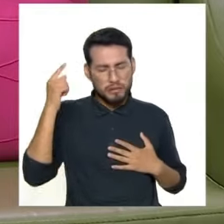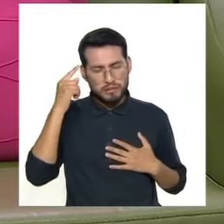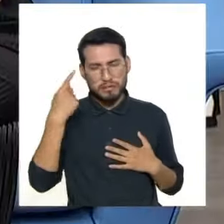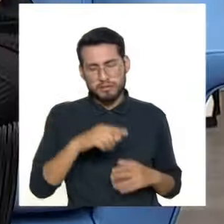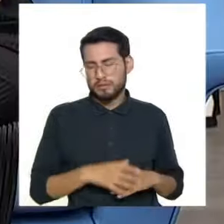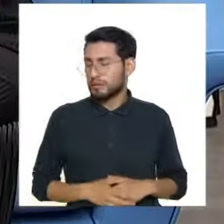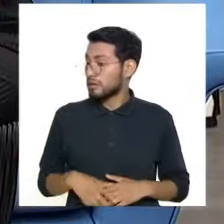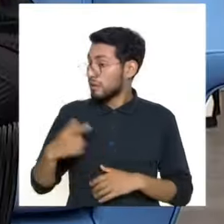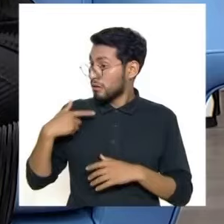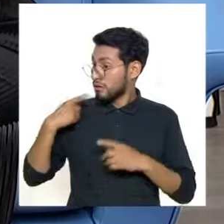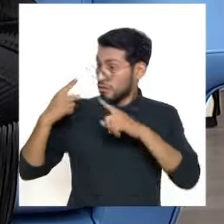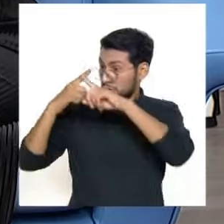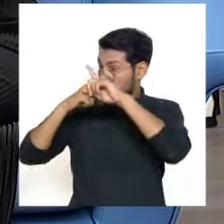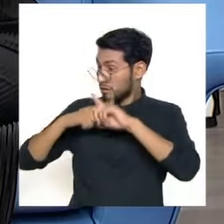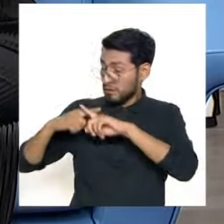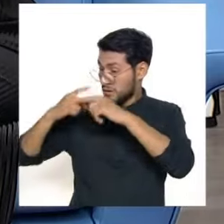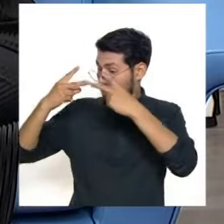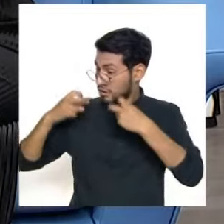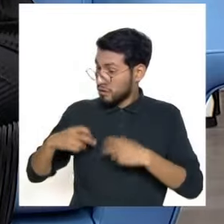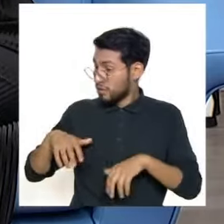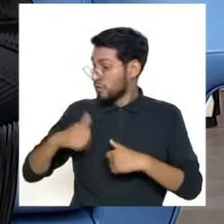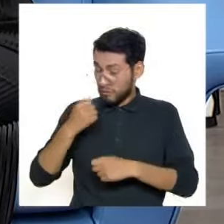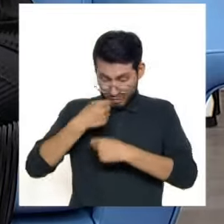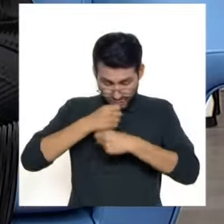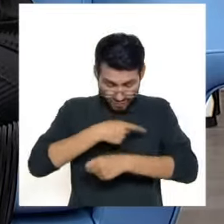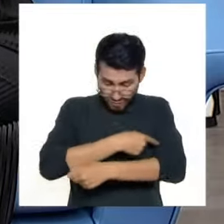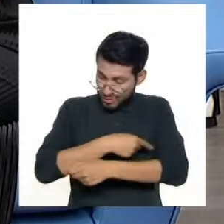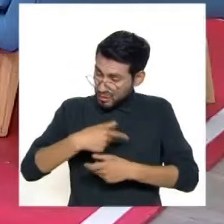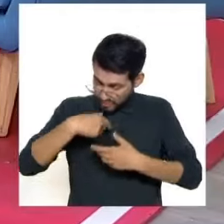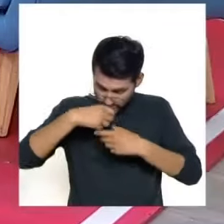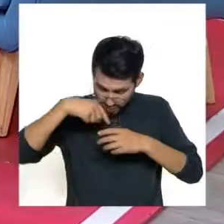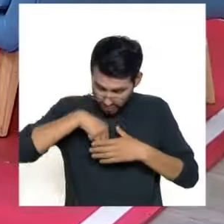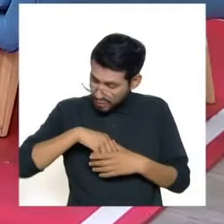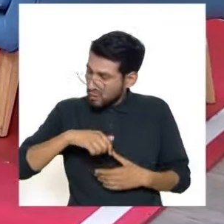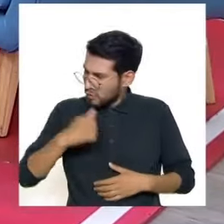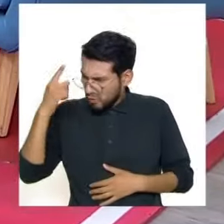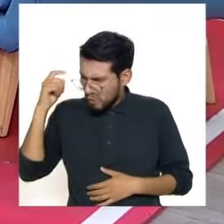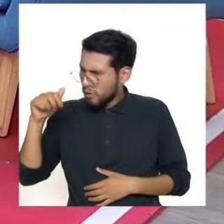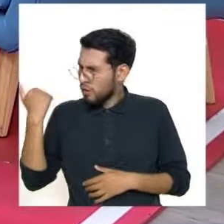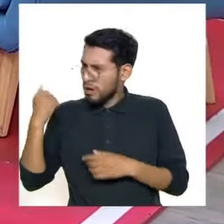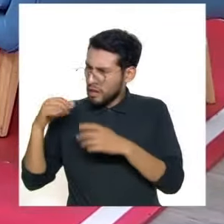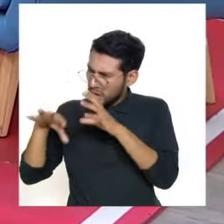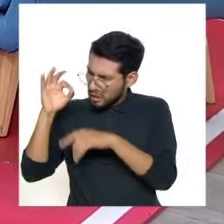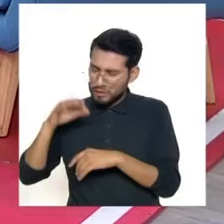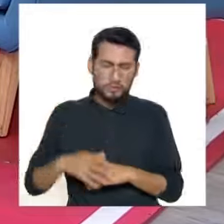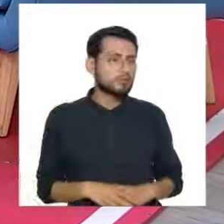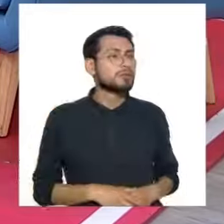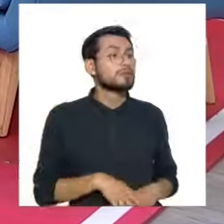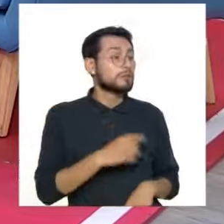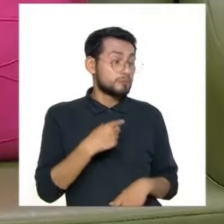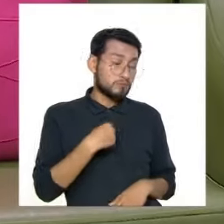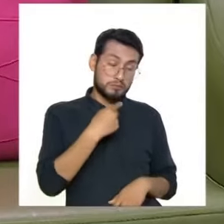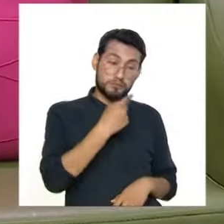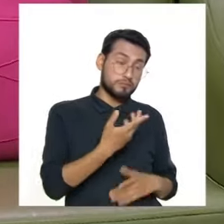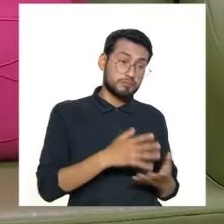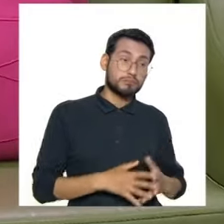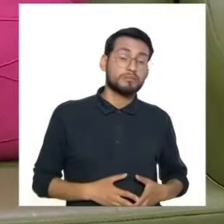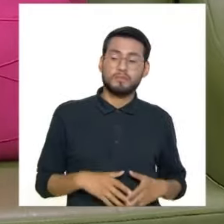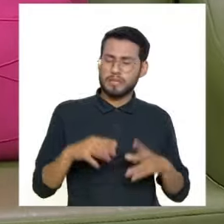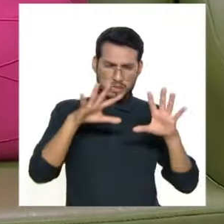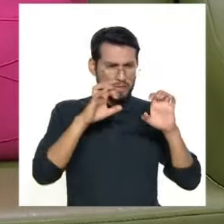hay radiografías hay otros exámenes aparte que la colonoscopía que realmente pueden ayudar a la sospecha del cáncer de color Bueno mira como te vuelvo a repetir